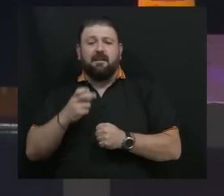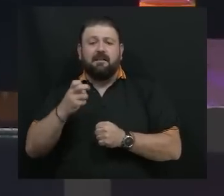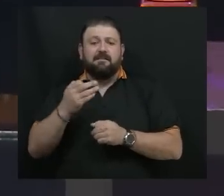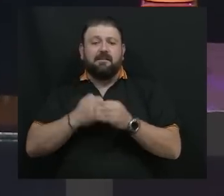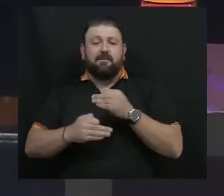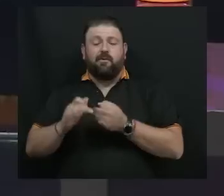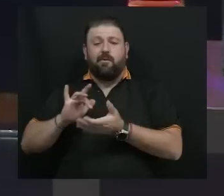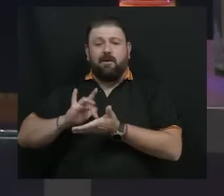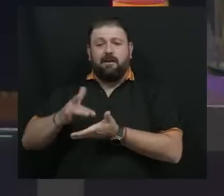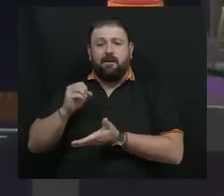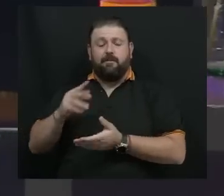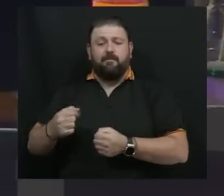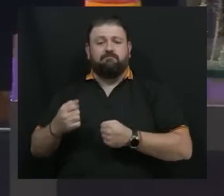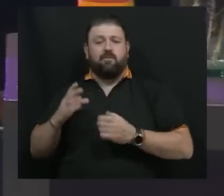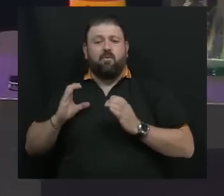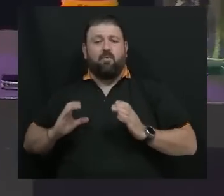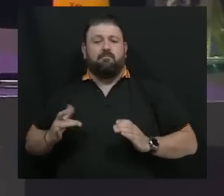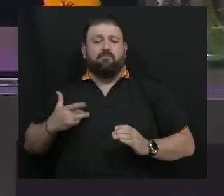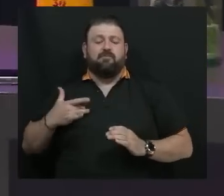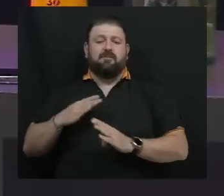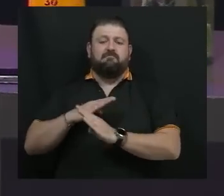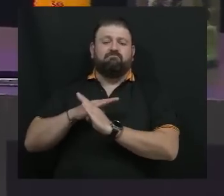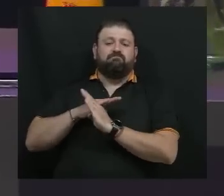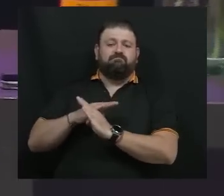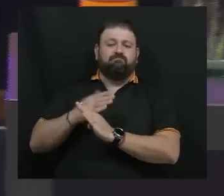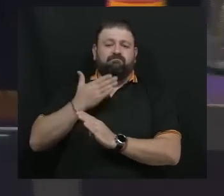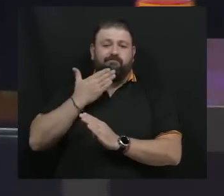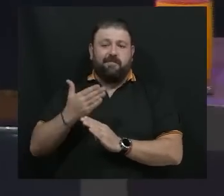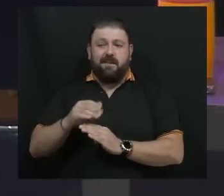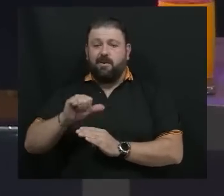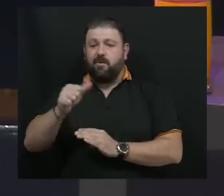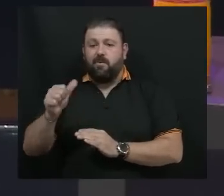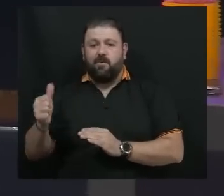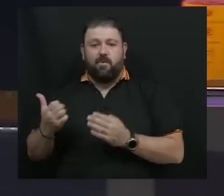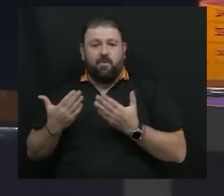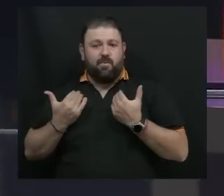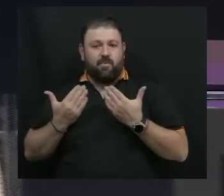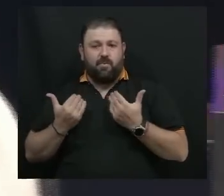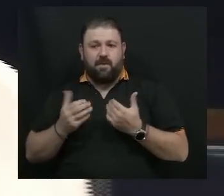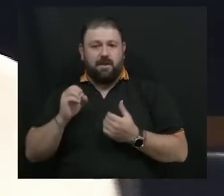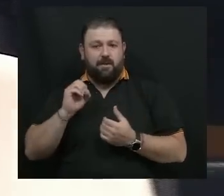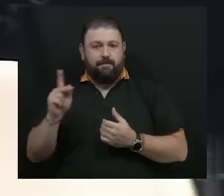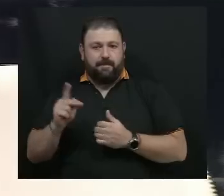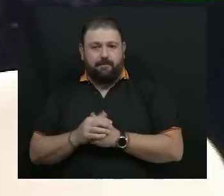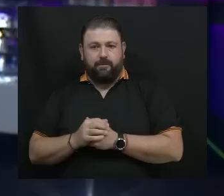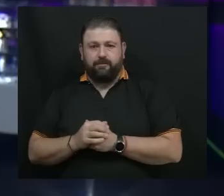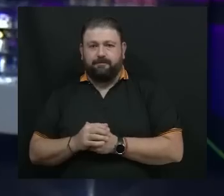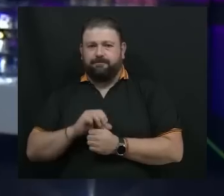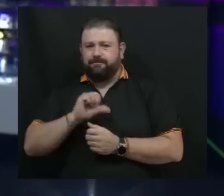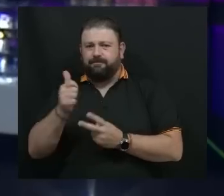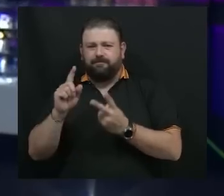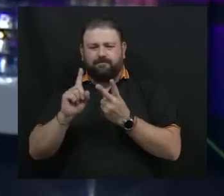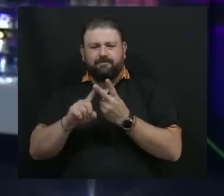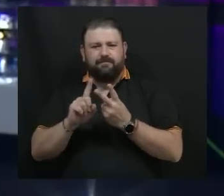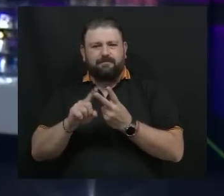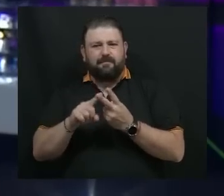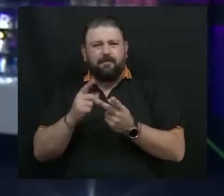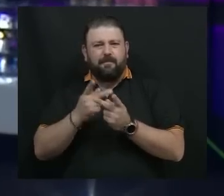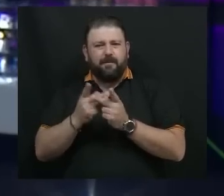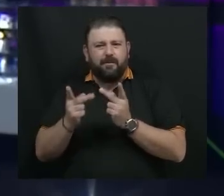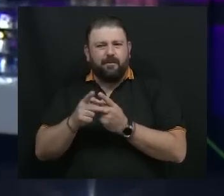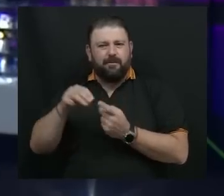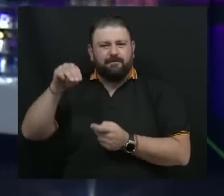esta nutrición. ¿Seguimos, por favor? Bien. A ver, Magnus, ¿conocen gente que necesita más